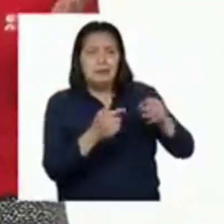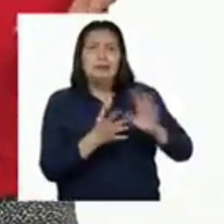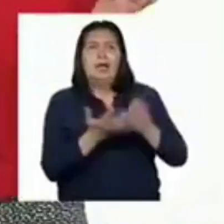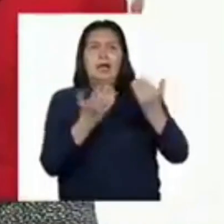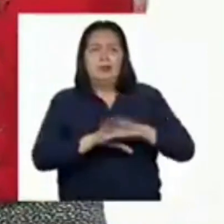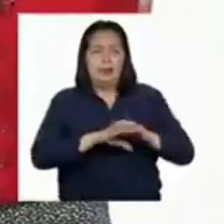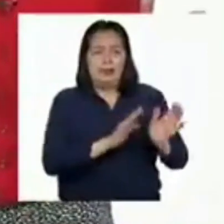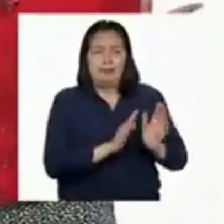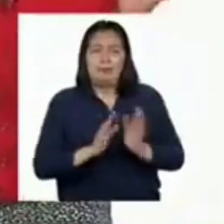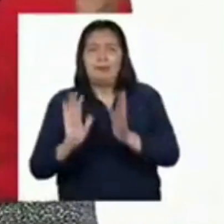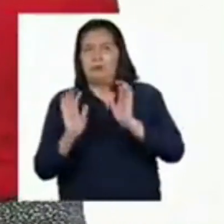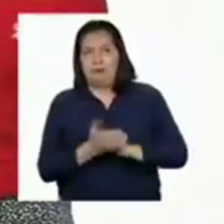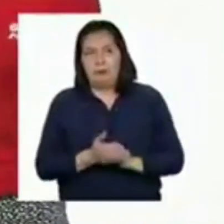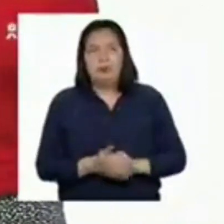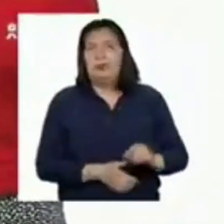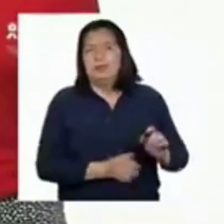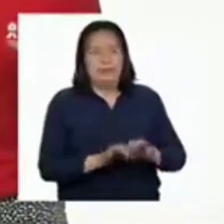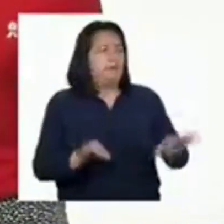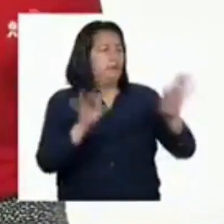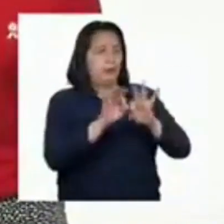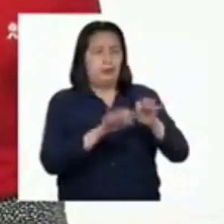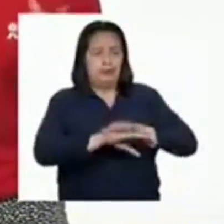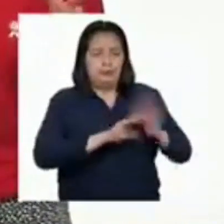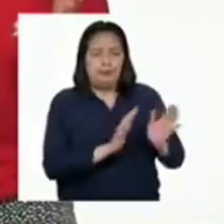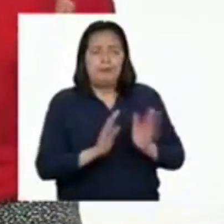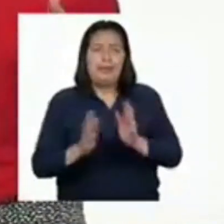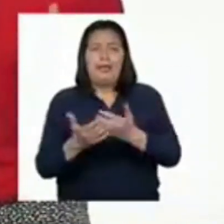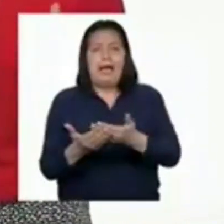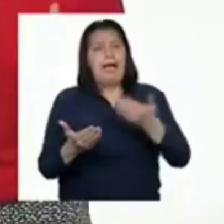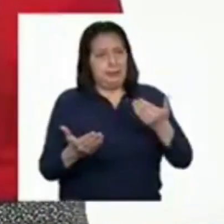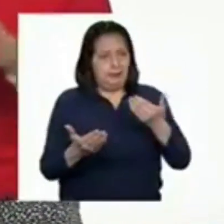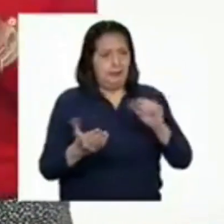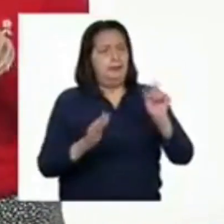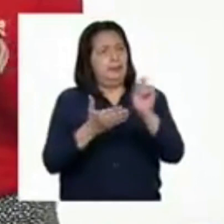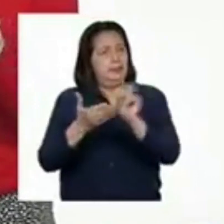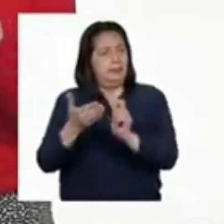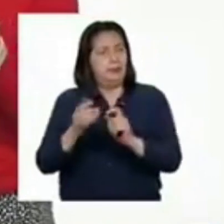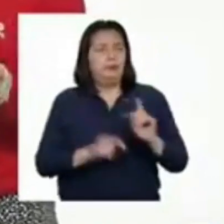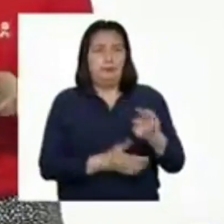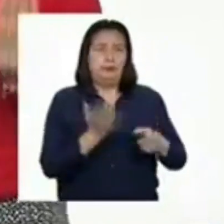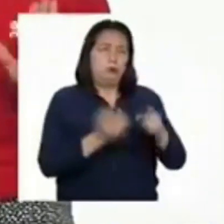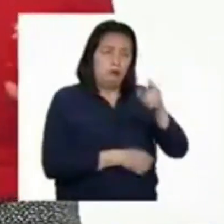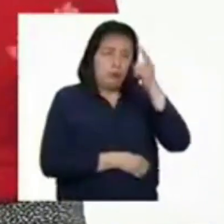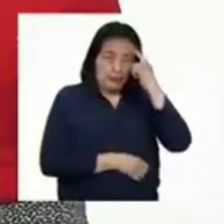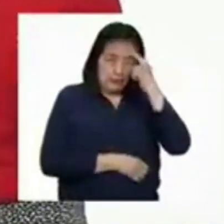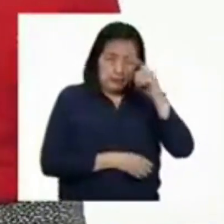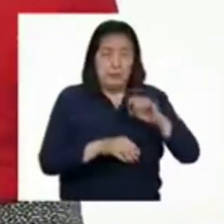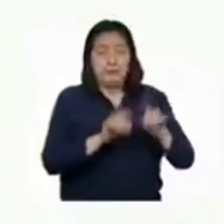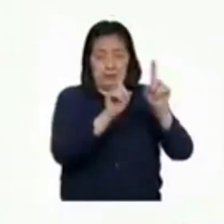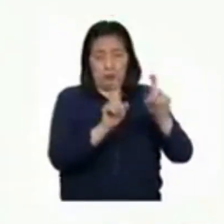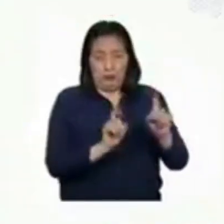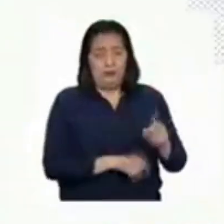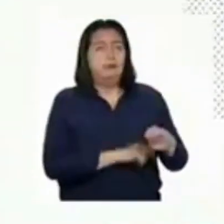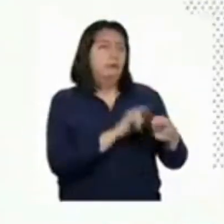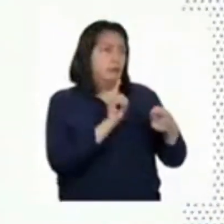a la planificación. Es fundamental que planifiquemos antes de escribir. Para ello, ten en cuenta las siguientes